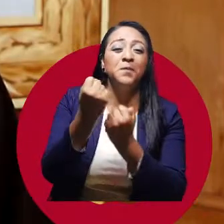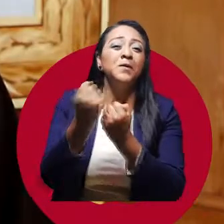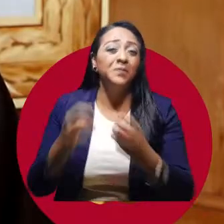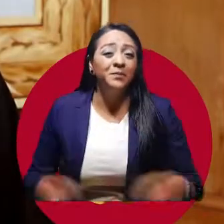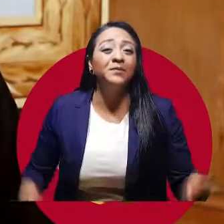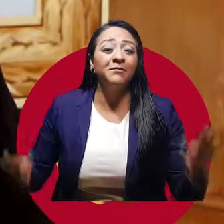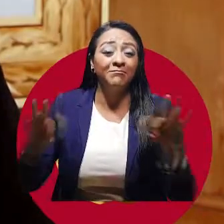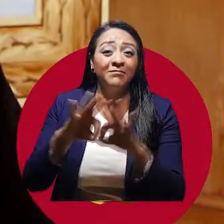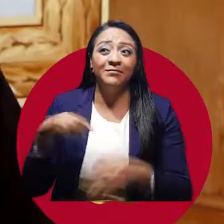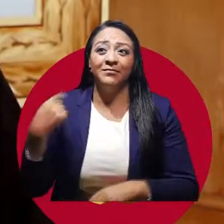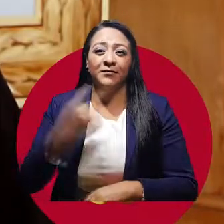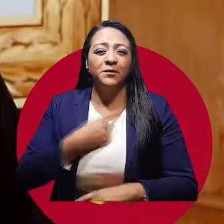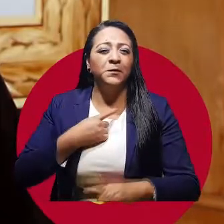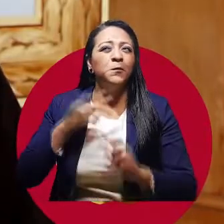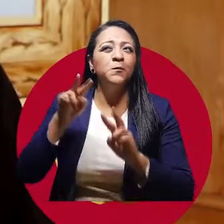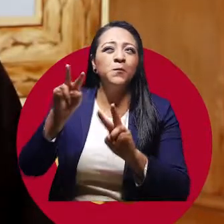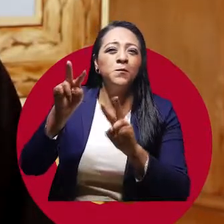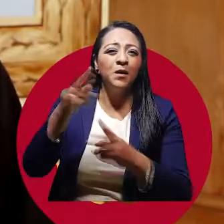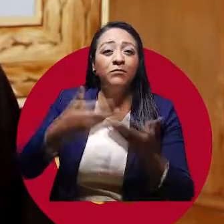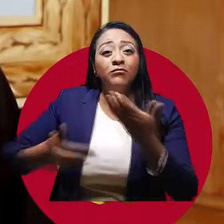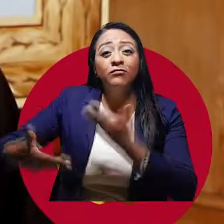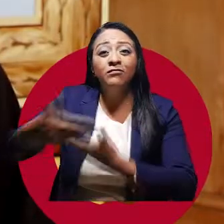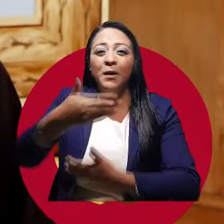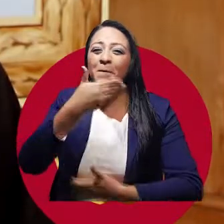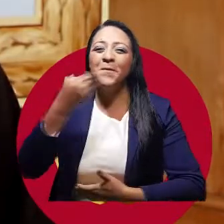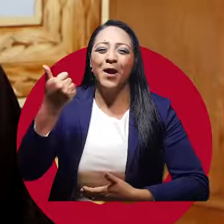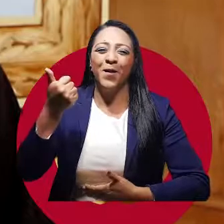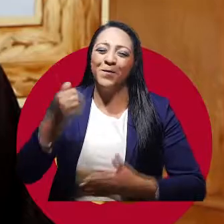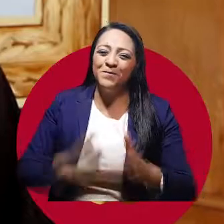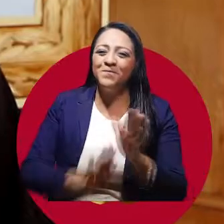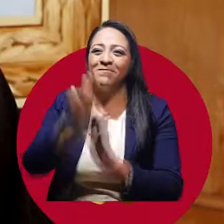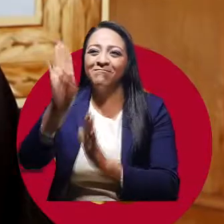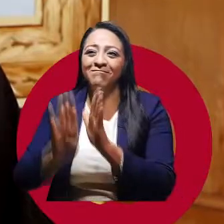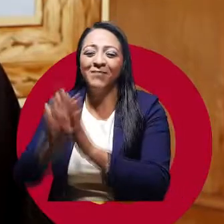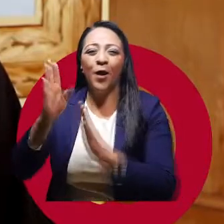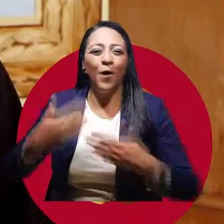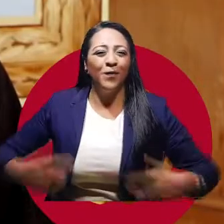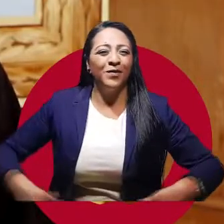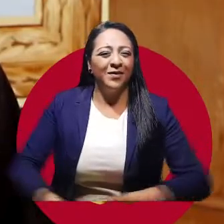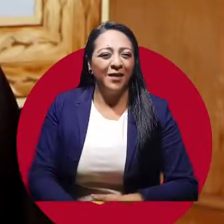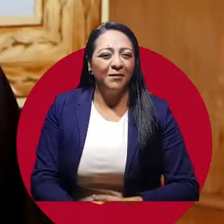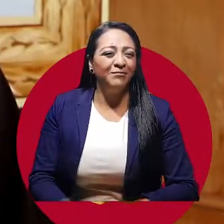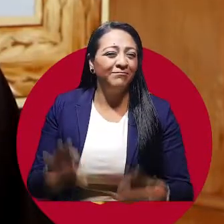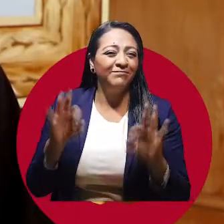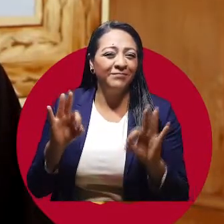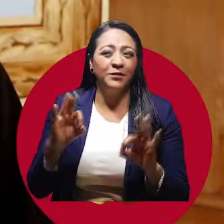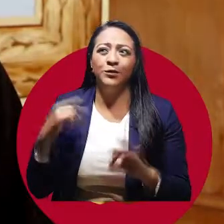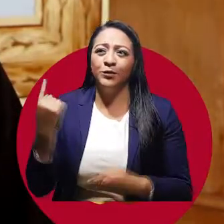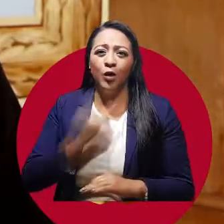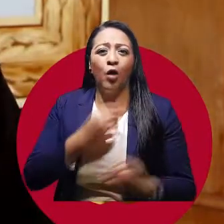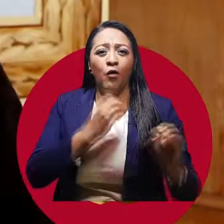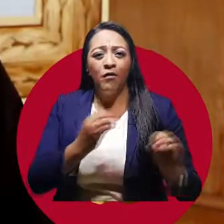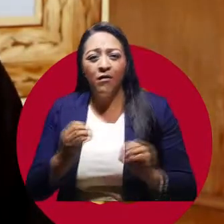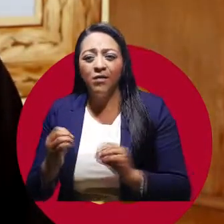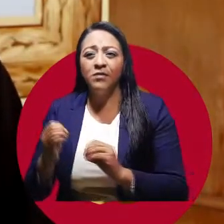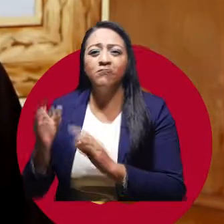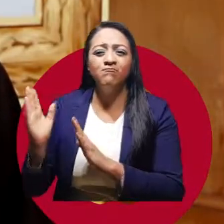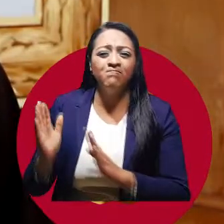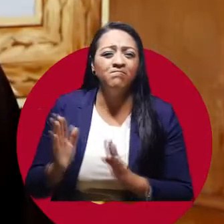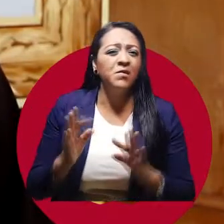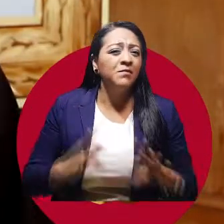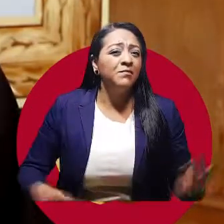en un marco de una visión compartida del mejor Otavalo para, en primer lugar, organizarnos, trabajar en el